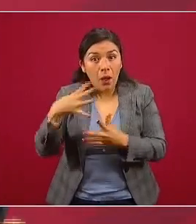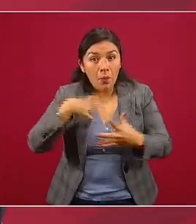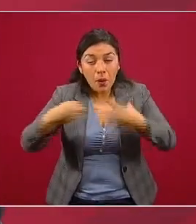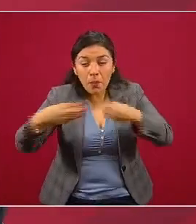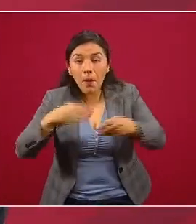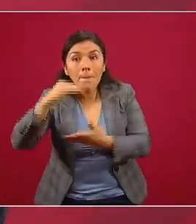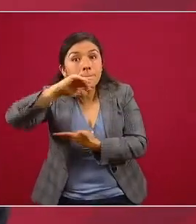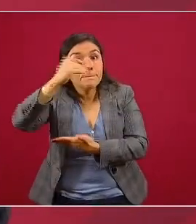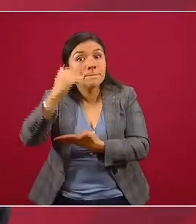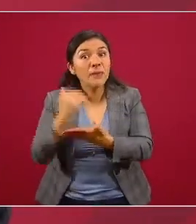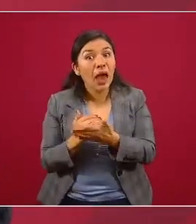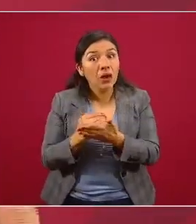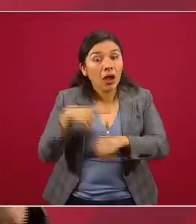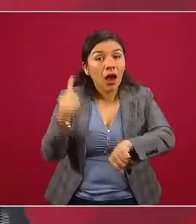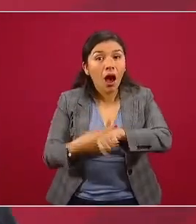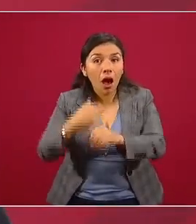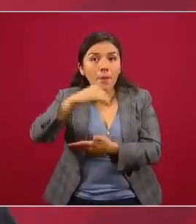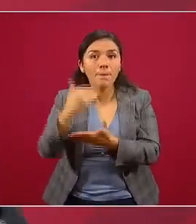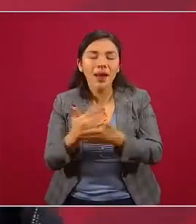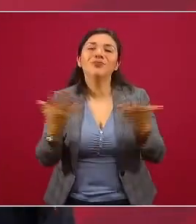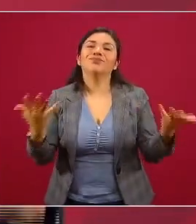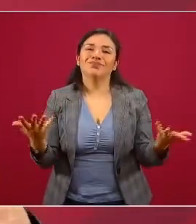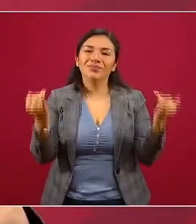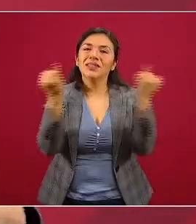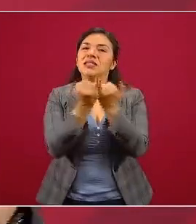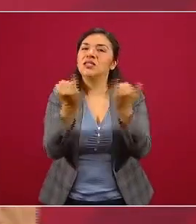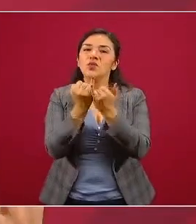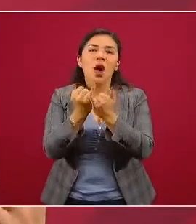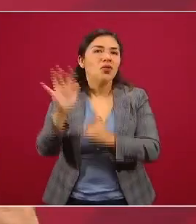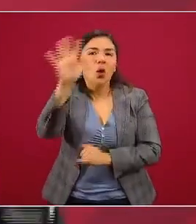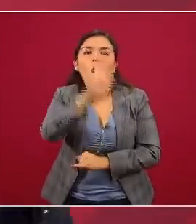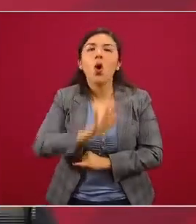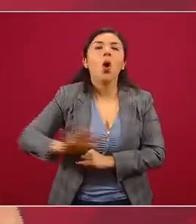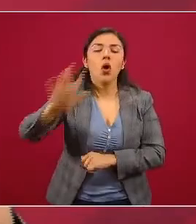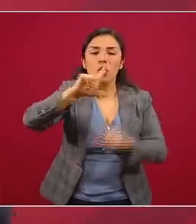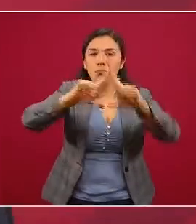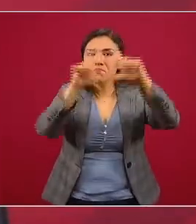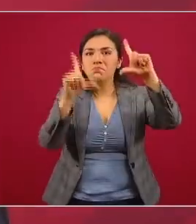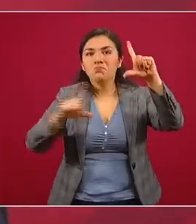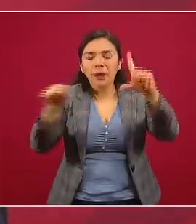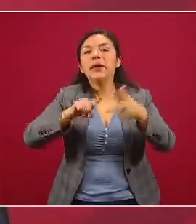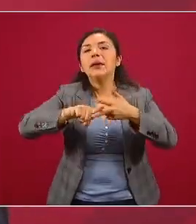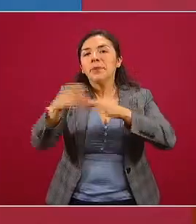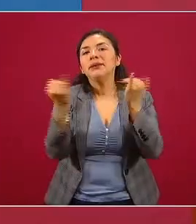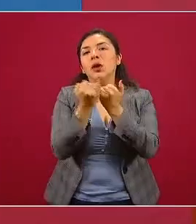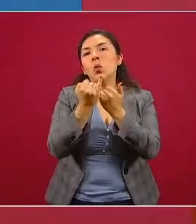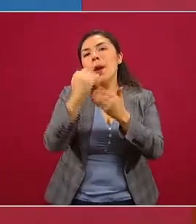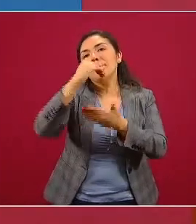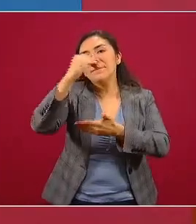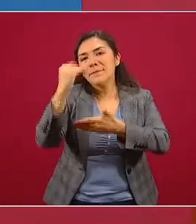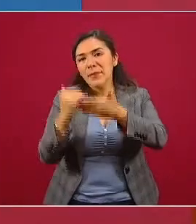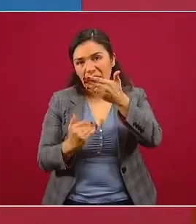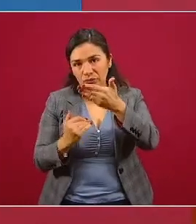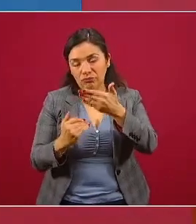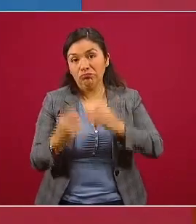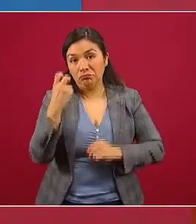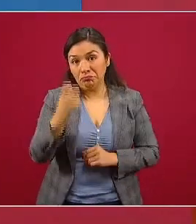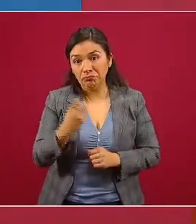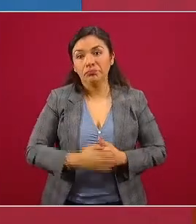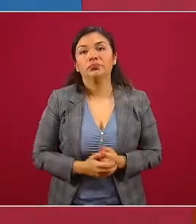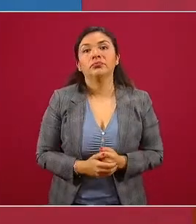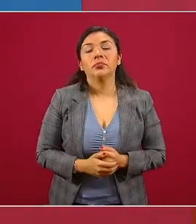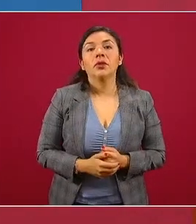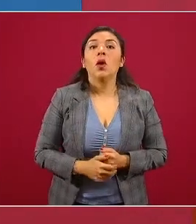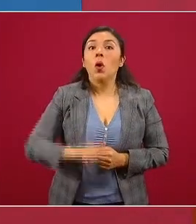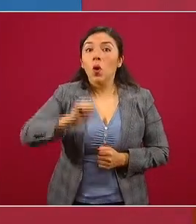a descender la epidemia, desde luego el conjunto de la epidemia en el país también empieza a descender. El segundo caso de esta